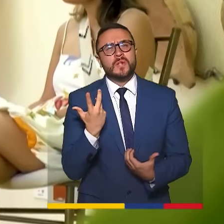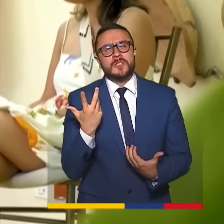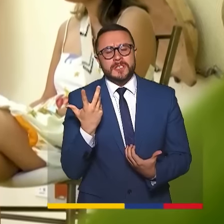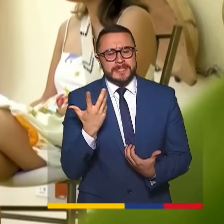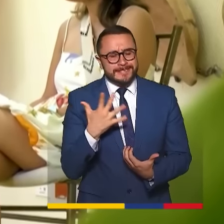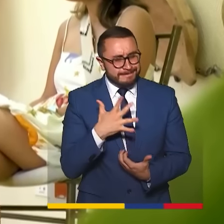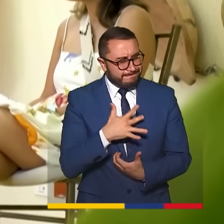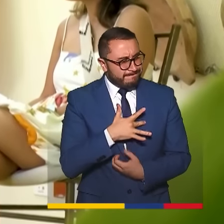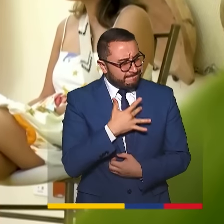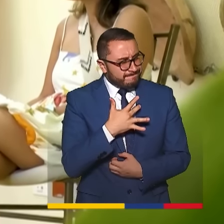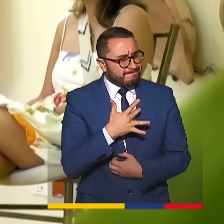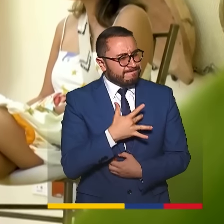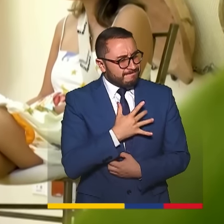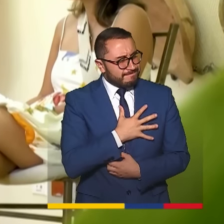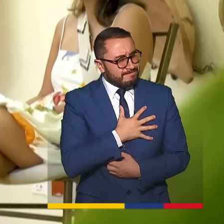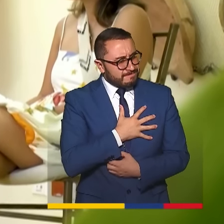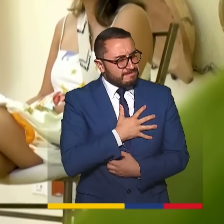Sin embargo, quise venir